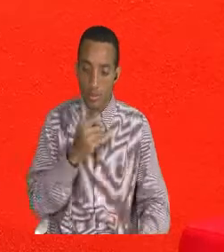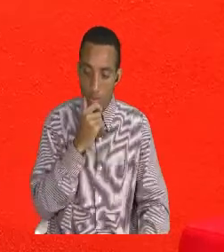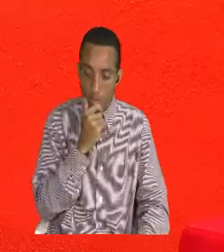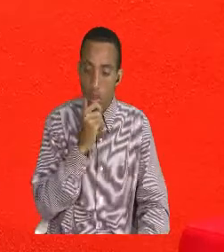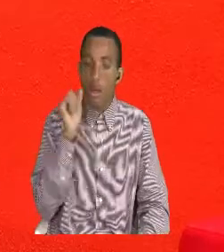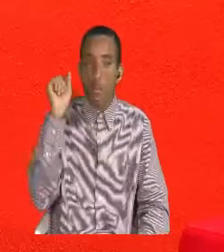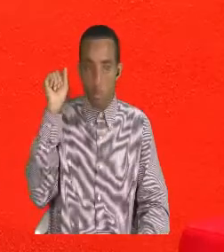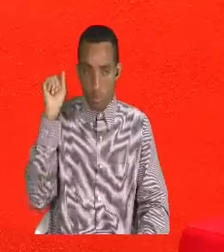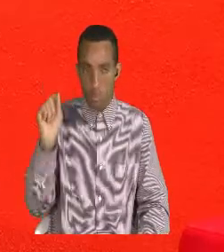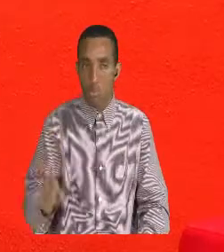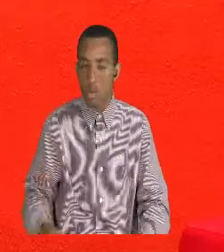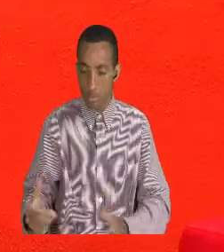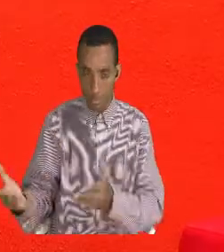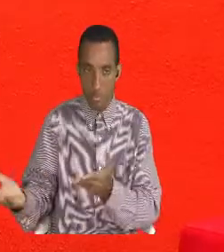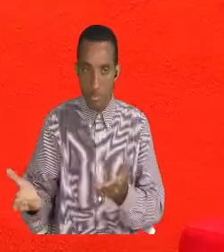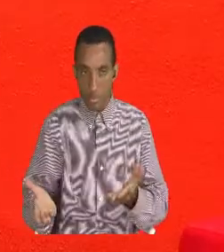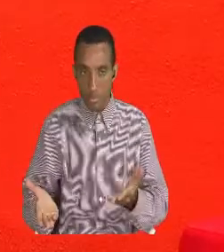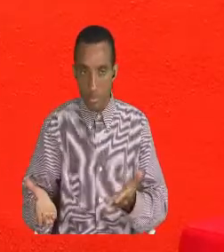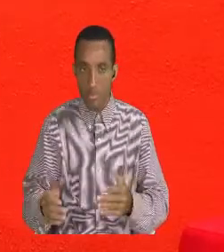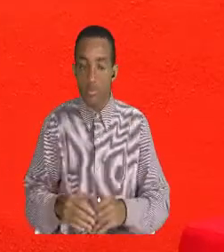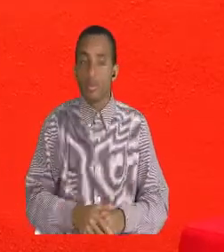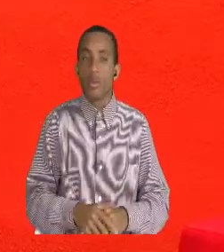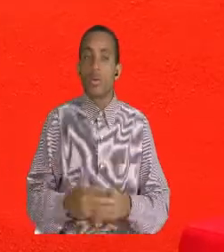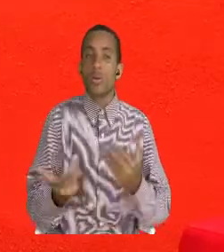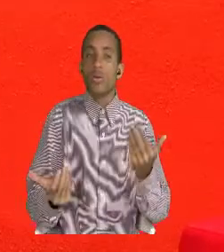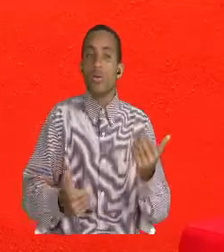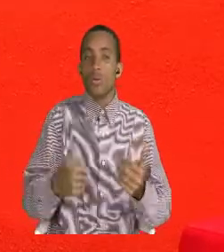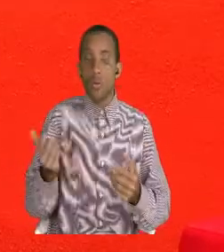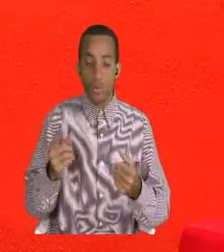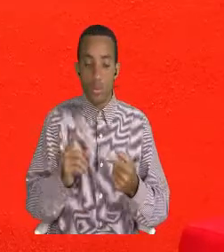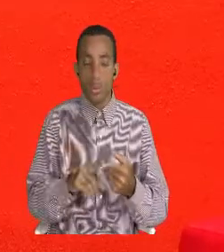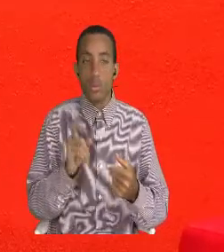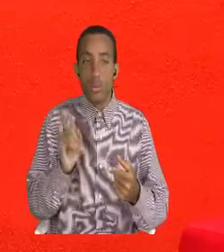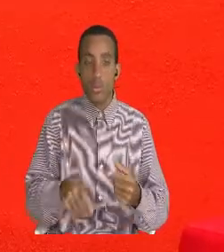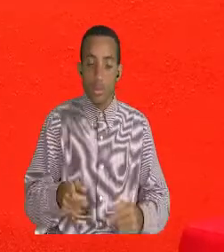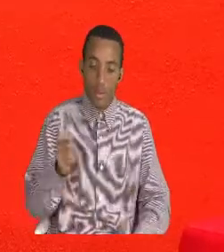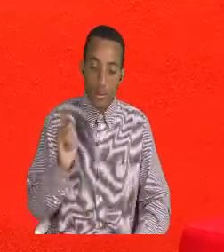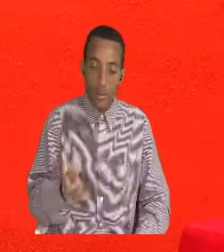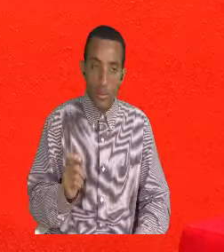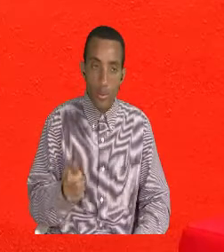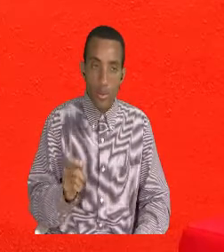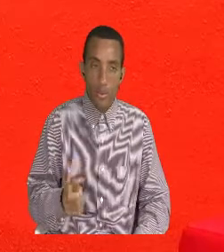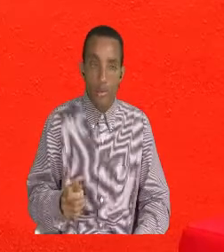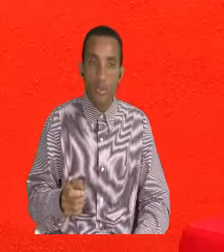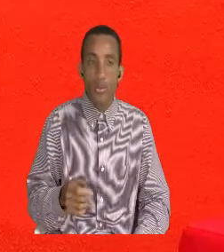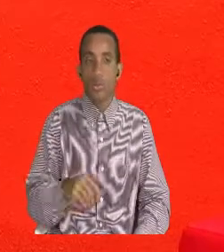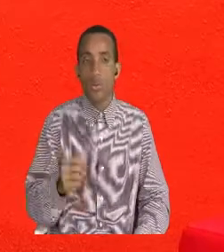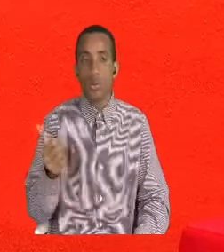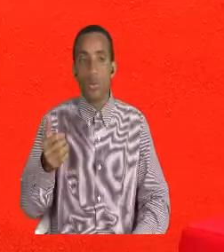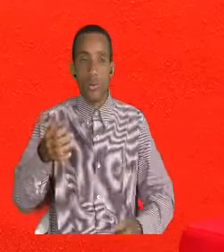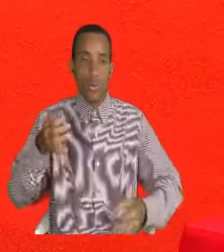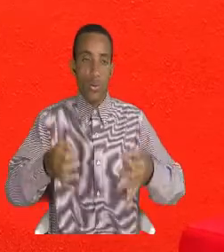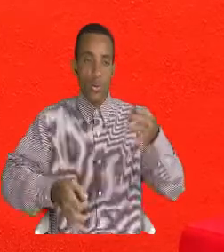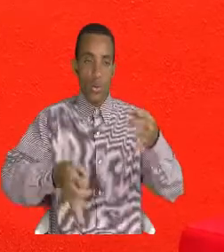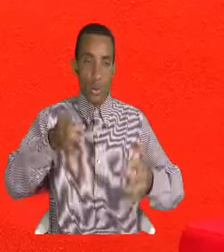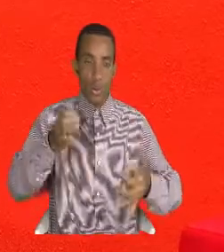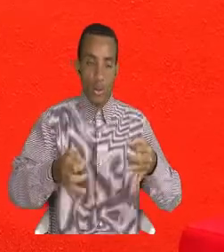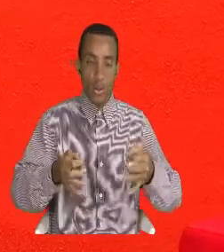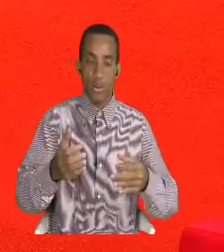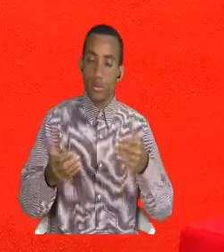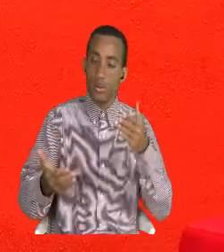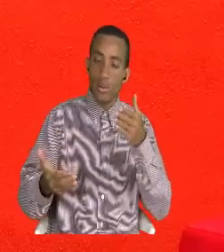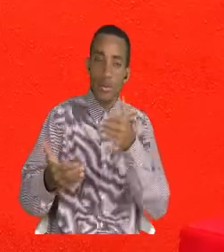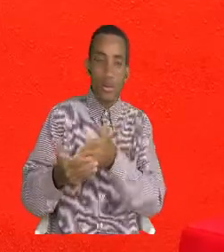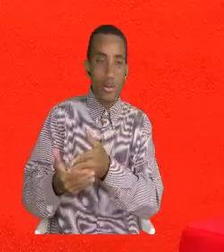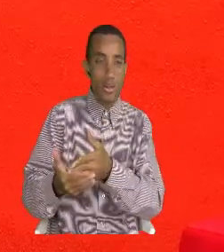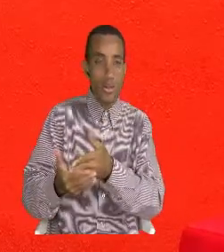hacer un trámite adicional en el que se van a necesitar un abogado y va a ser por medio de un juez o de una demanda. ¿Eso es